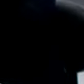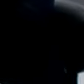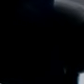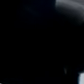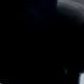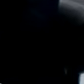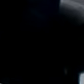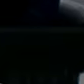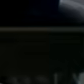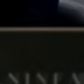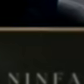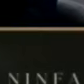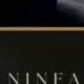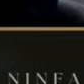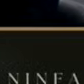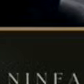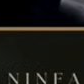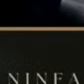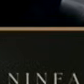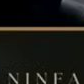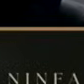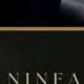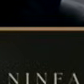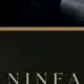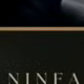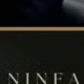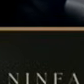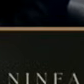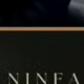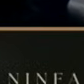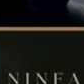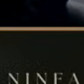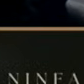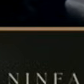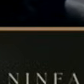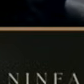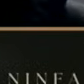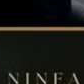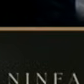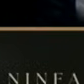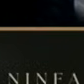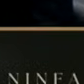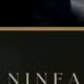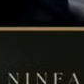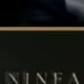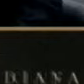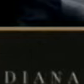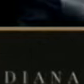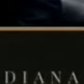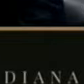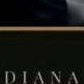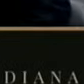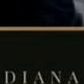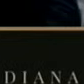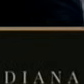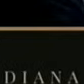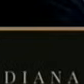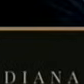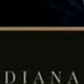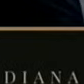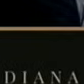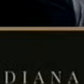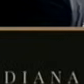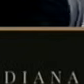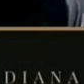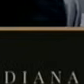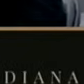Ahora sí. Yo me quedé pensando, y las mujeres, porque usted dice hay más mujeres, pero puede ser al revés, ¿no? La mujer también puede tener. No. Me quedé pensando, sí, ¿no? Sí, ¿por qué siempre? Sí.